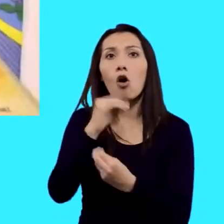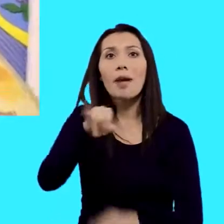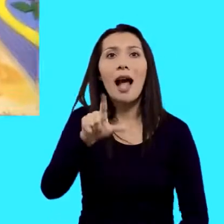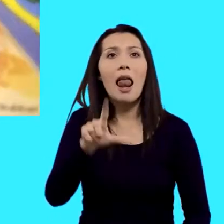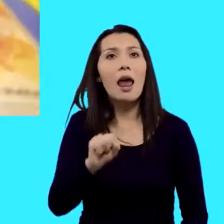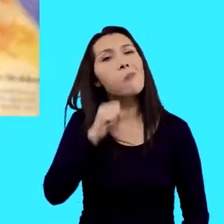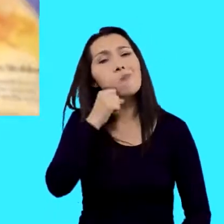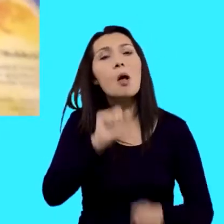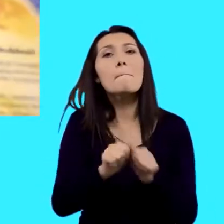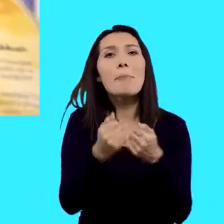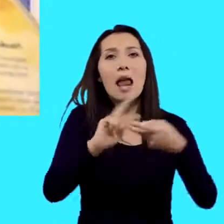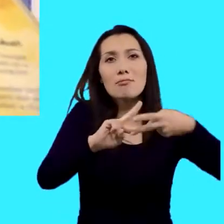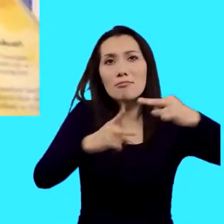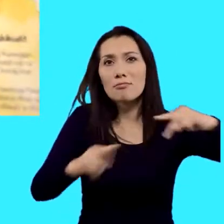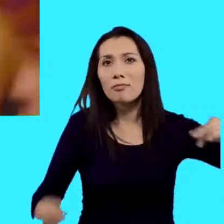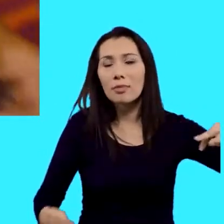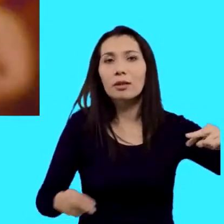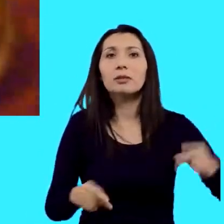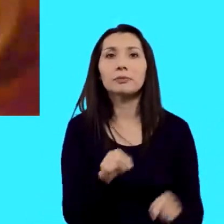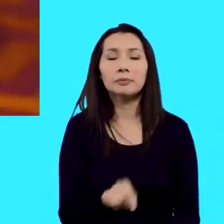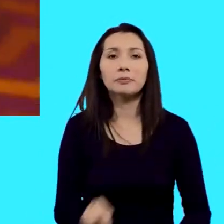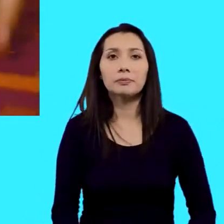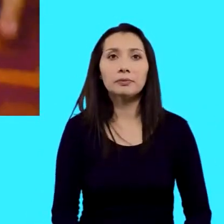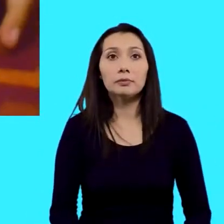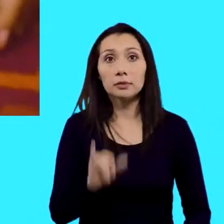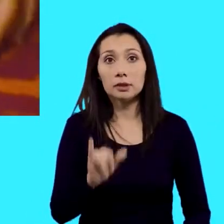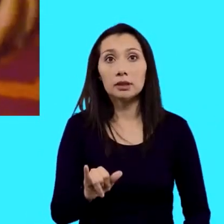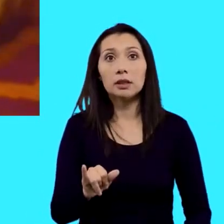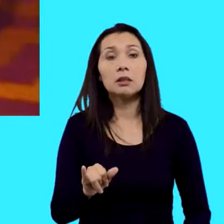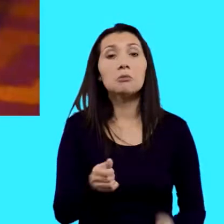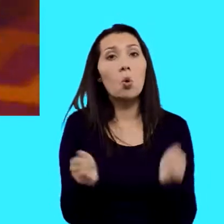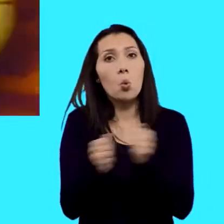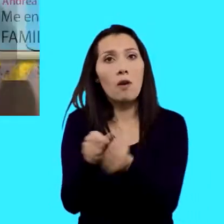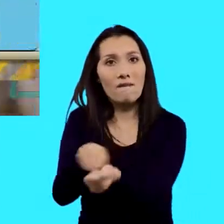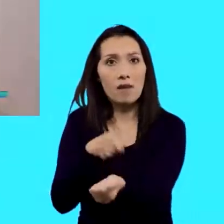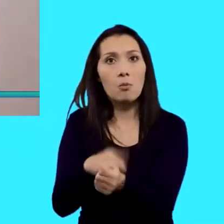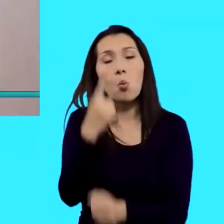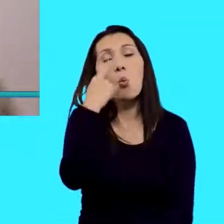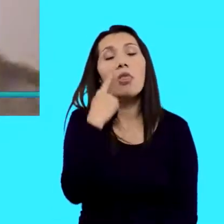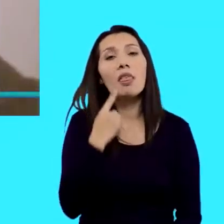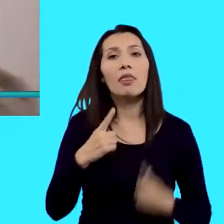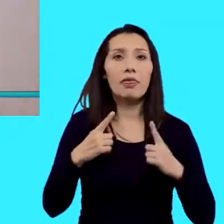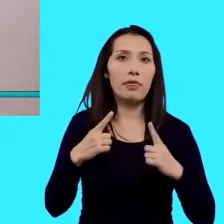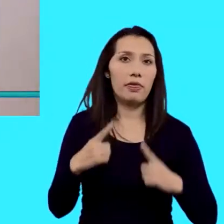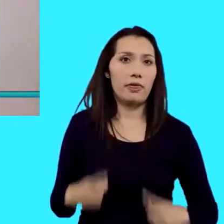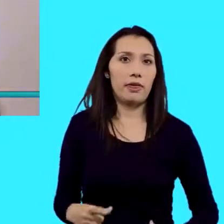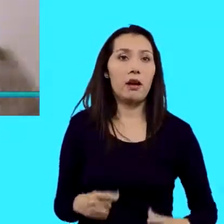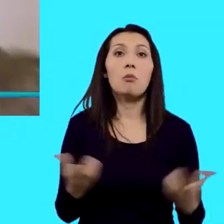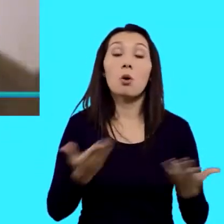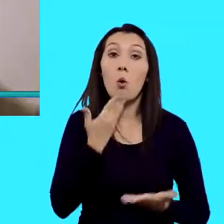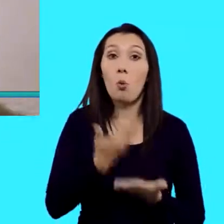challah, que es un pan trenzado, y se pasa en familia y es un día para descansar,